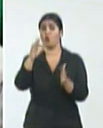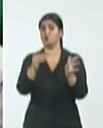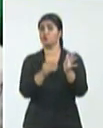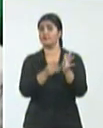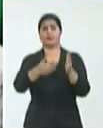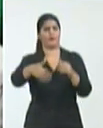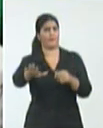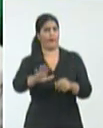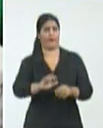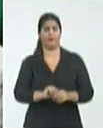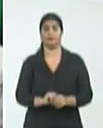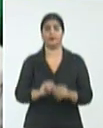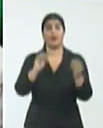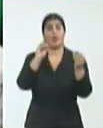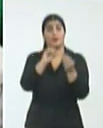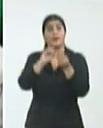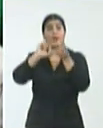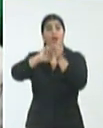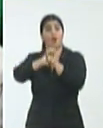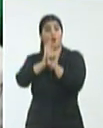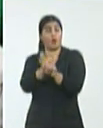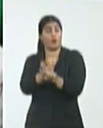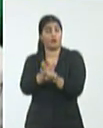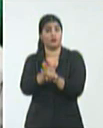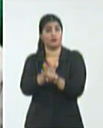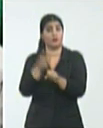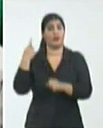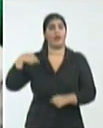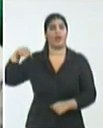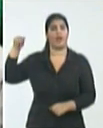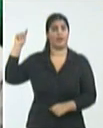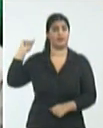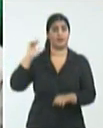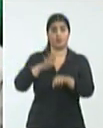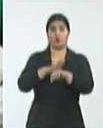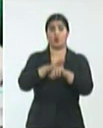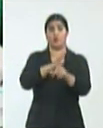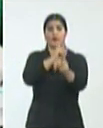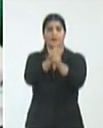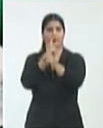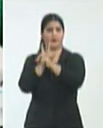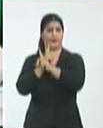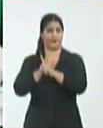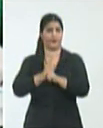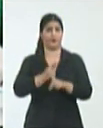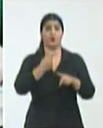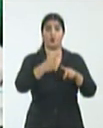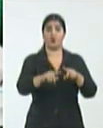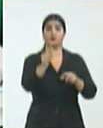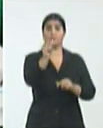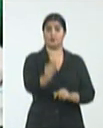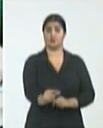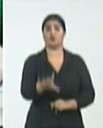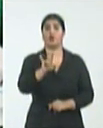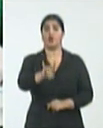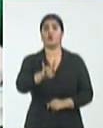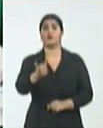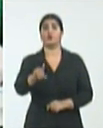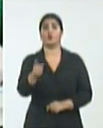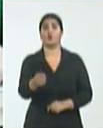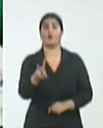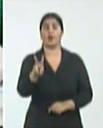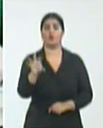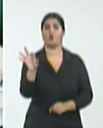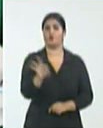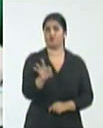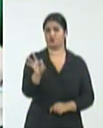Contactos de casos confirmados ayer, un % que se incrementa, el 99,2%, grupo de mucho riesgo.